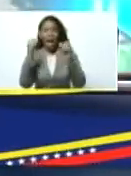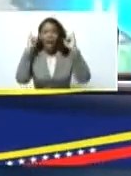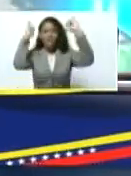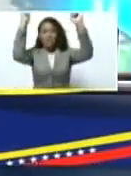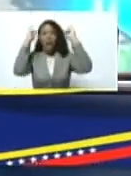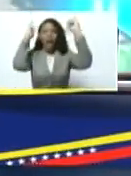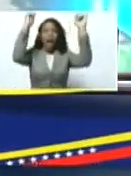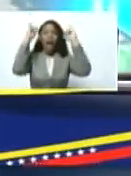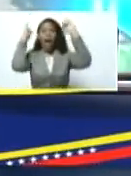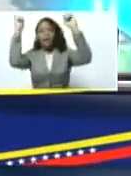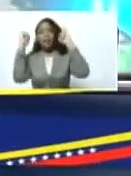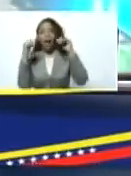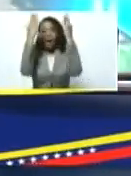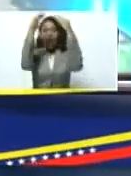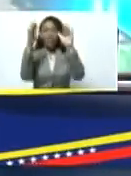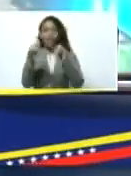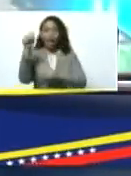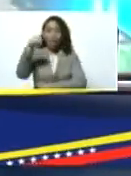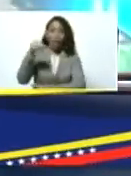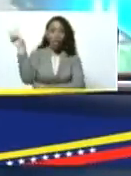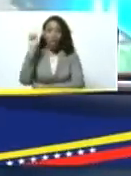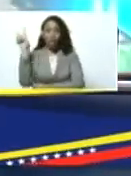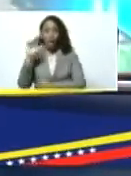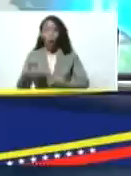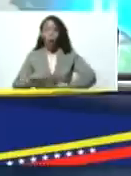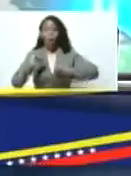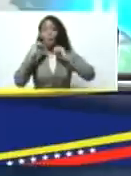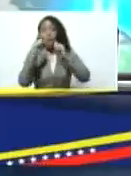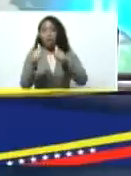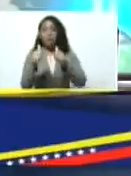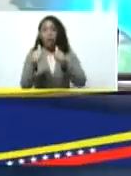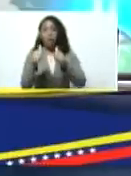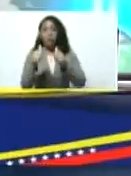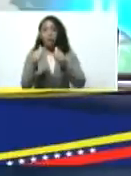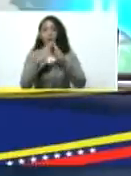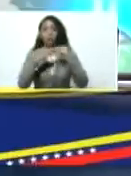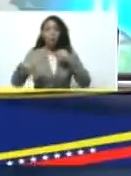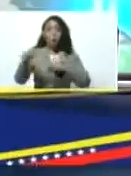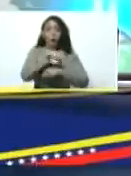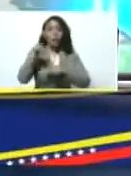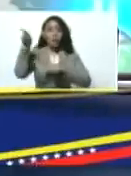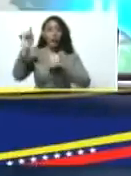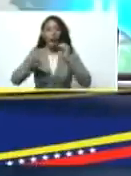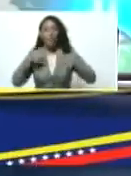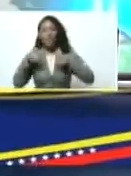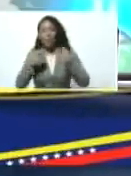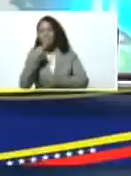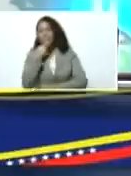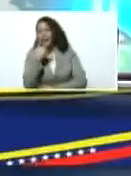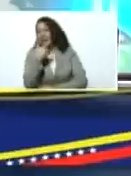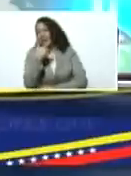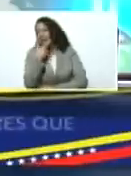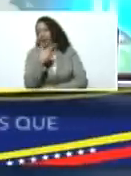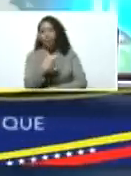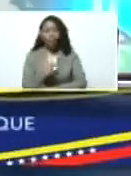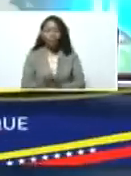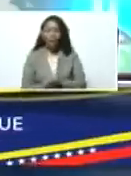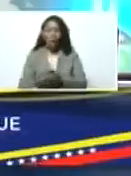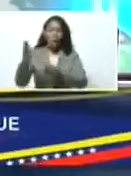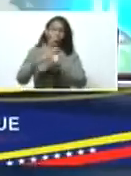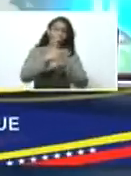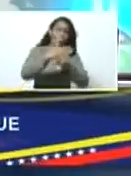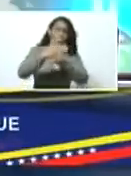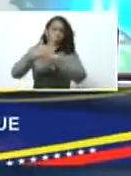fiestas navideñas en Venezuela y empieza toda esa actividad bella de